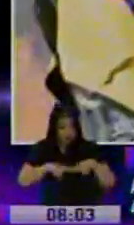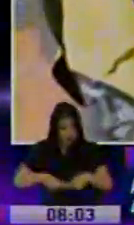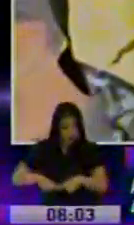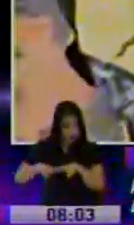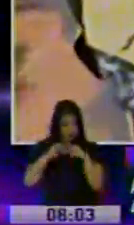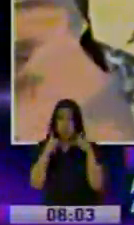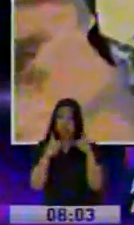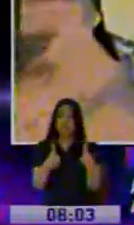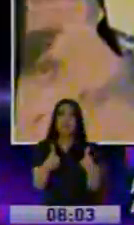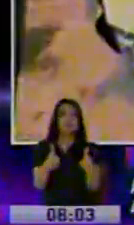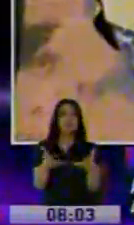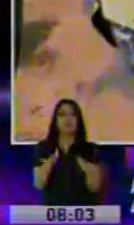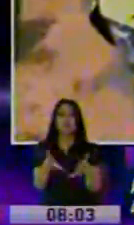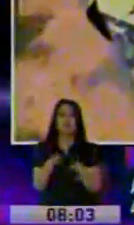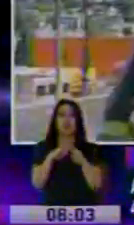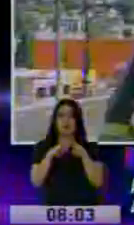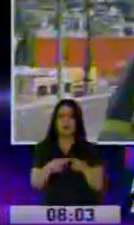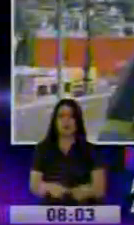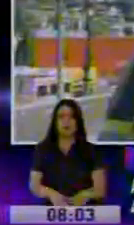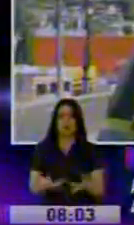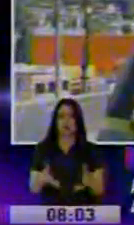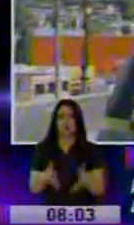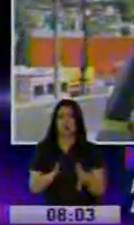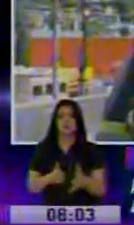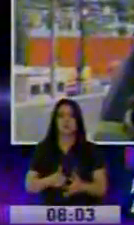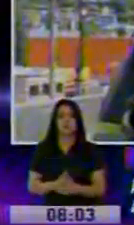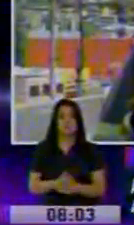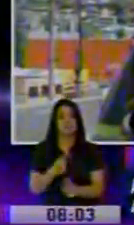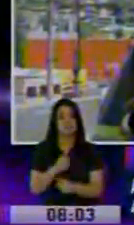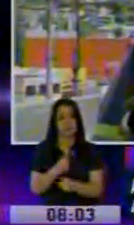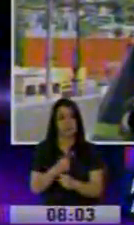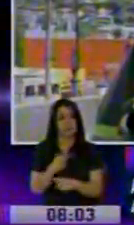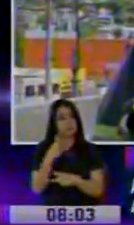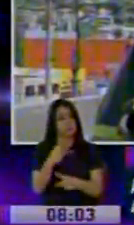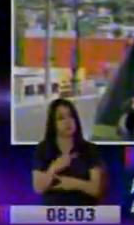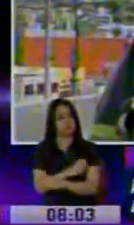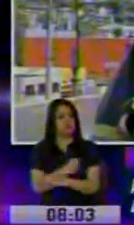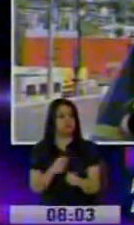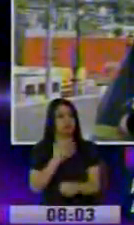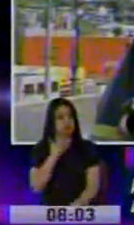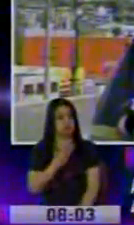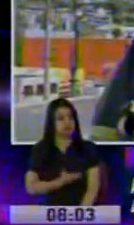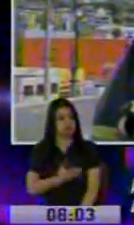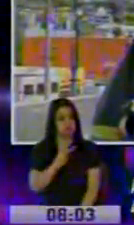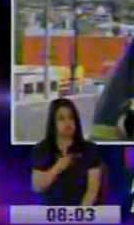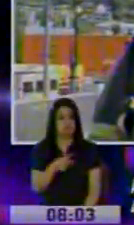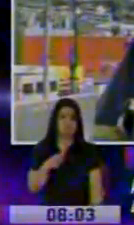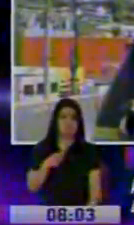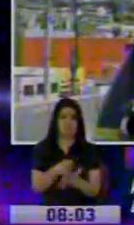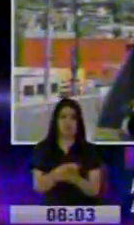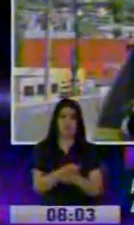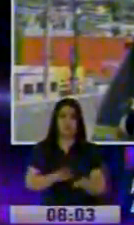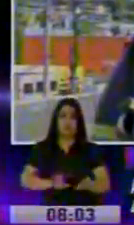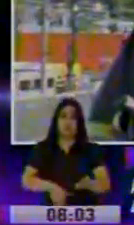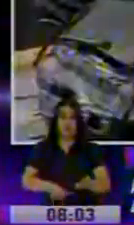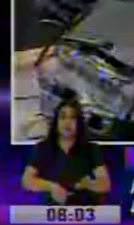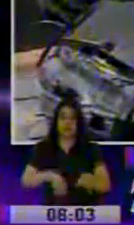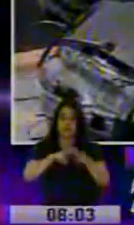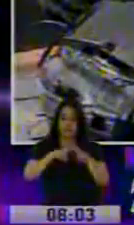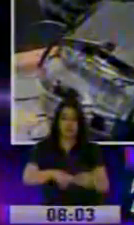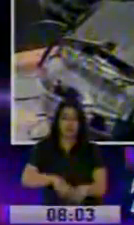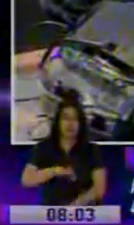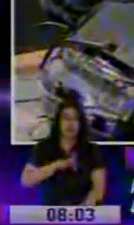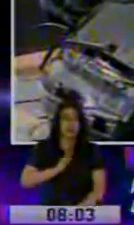automotores pesados. Producto de eso es esto que uno ve y dice, se espanta realmente. Frenos, revisión técnica vehicular